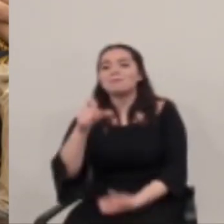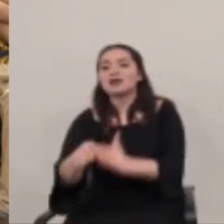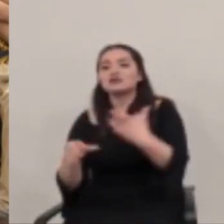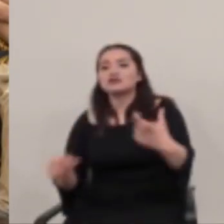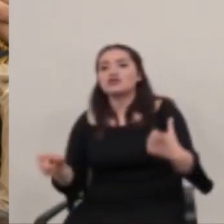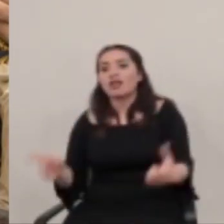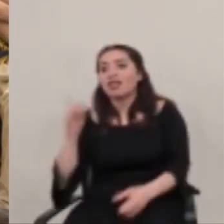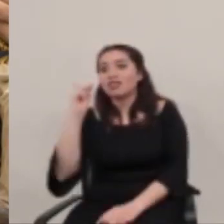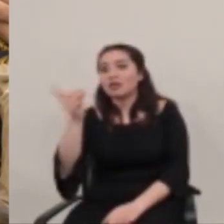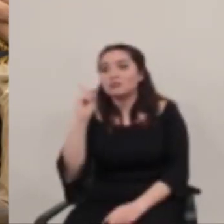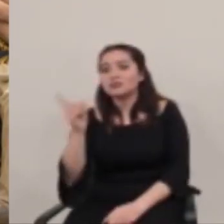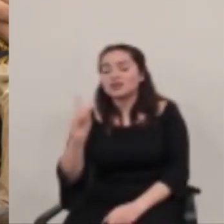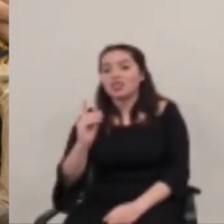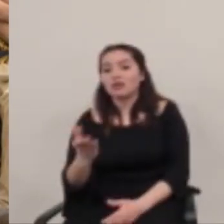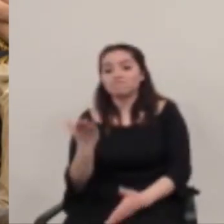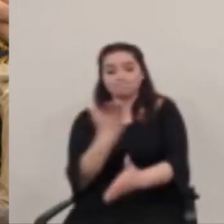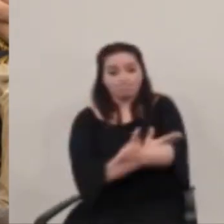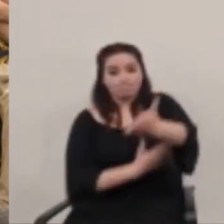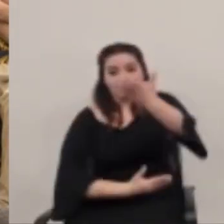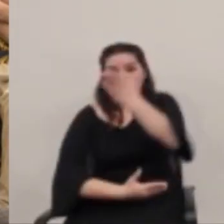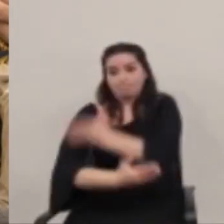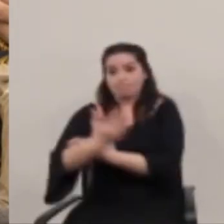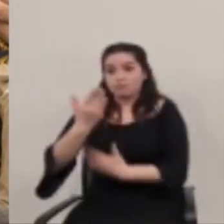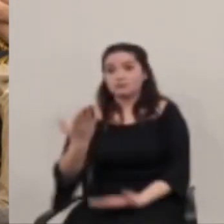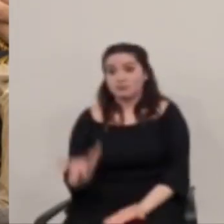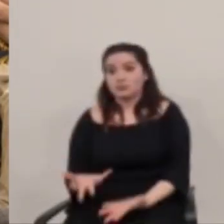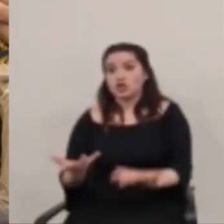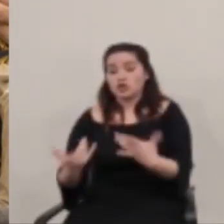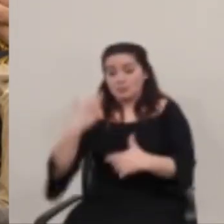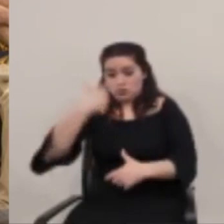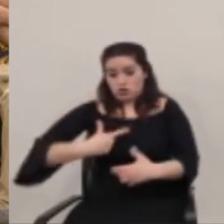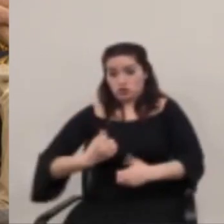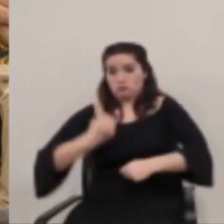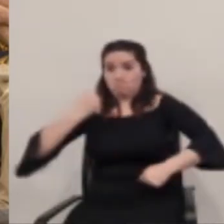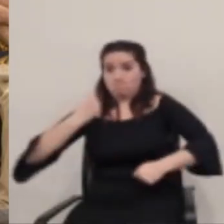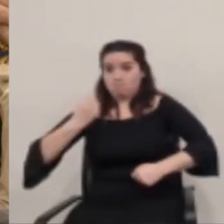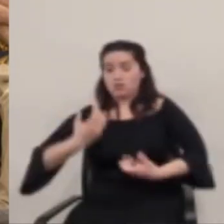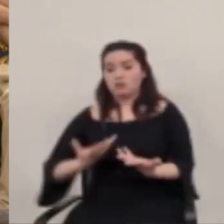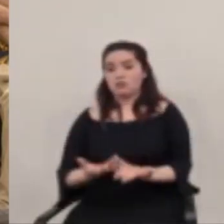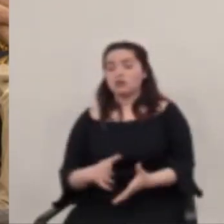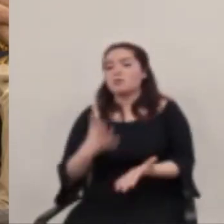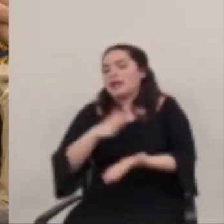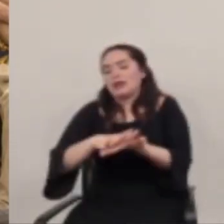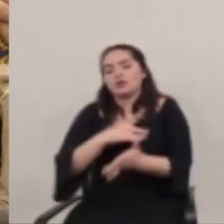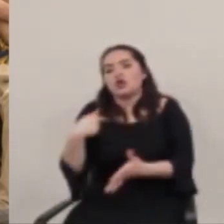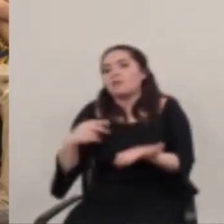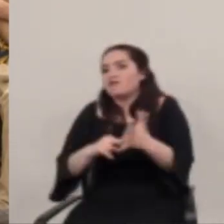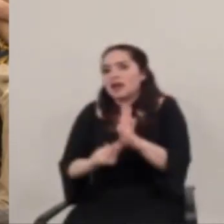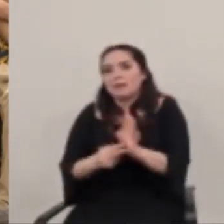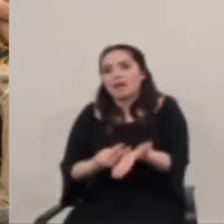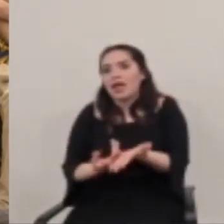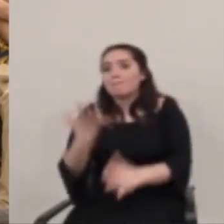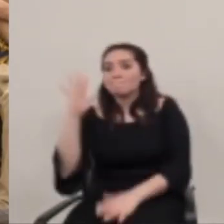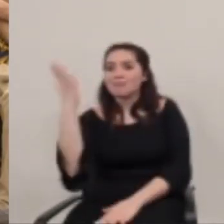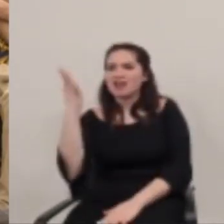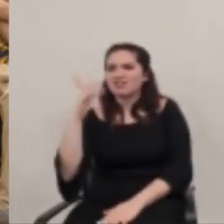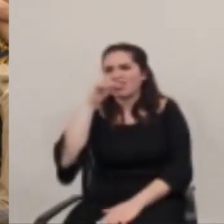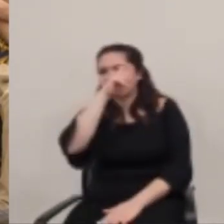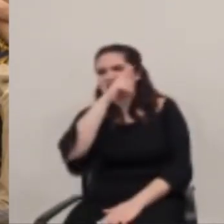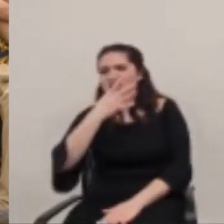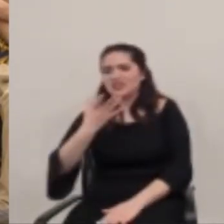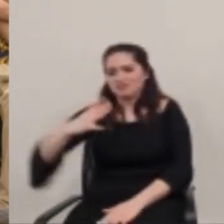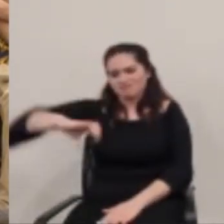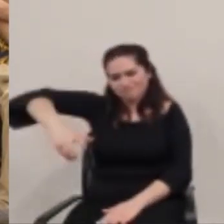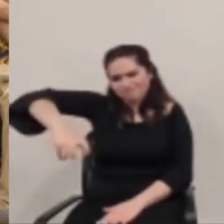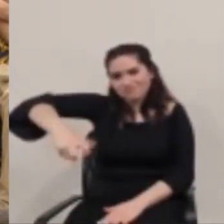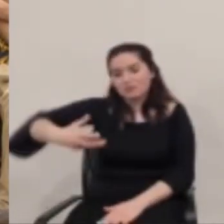mutilados. Y resulta que es un beneficio que finalmente tenemos todos. O sea, cuando yo tengo un problema en la mano, evidentemente hacer esto para abrir el agua es mucho más fácil que